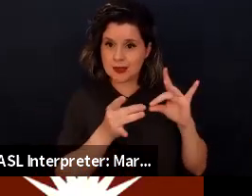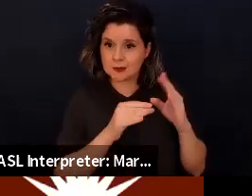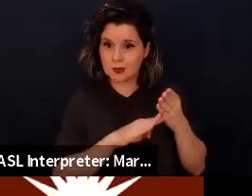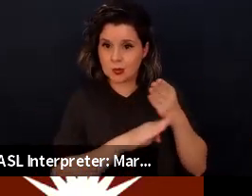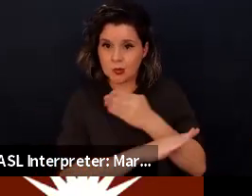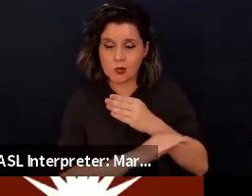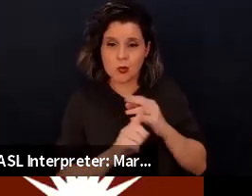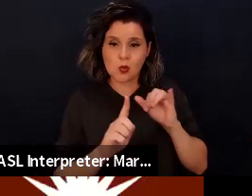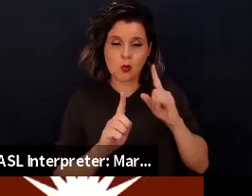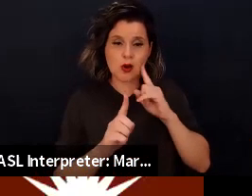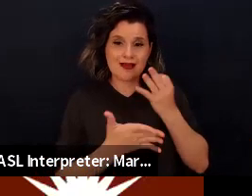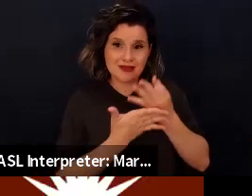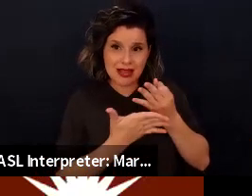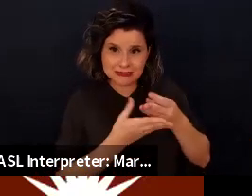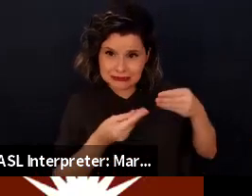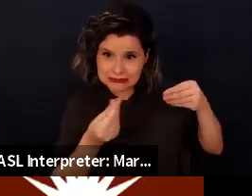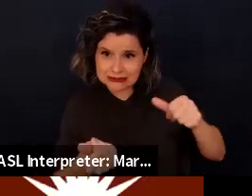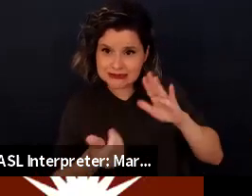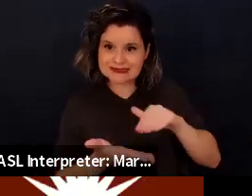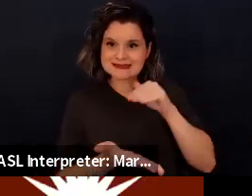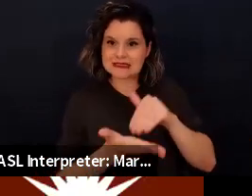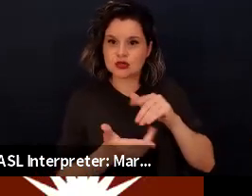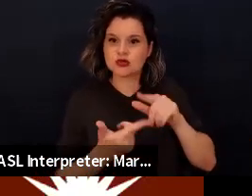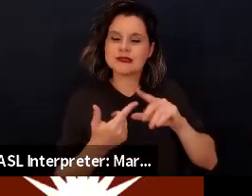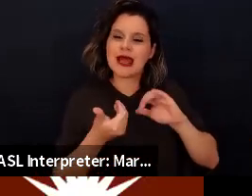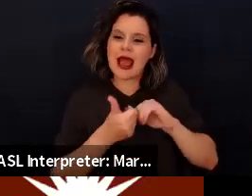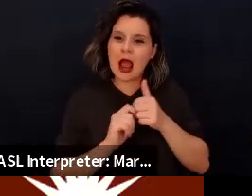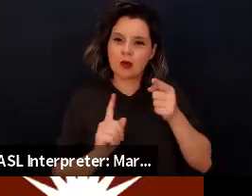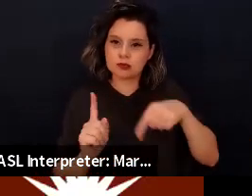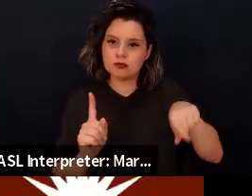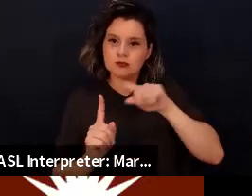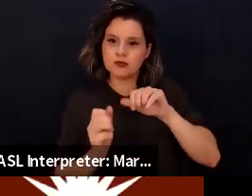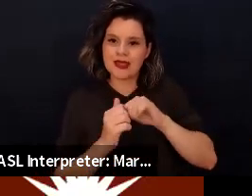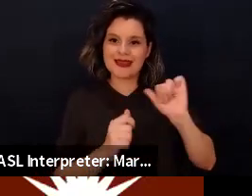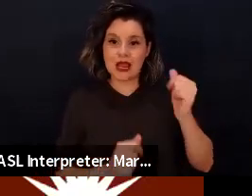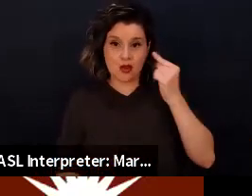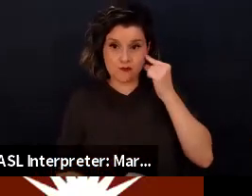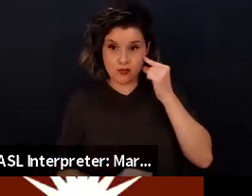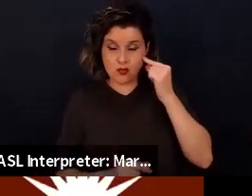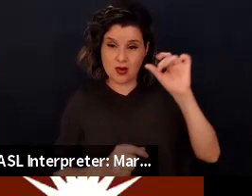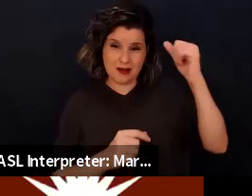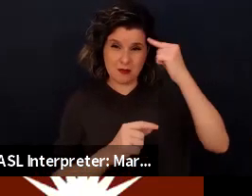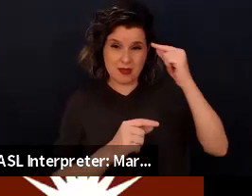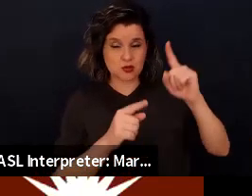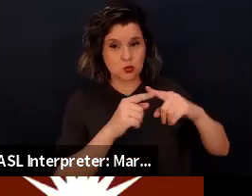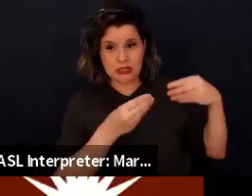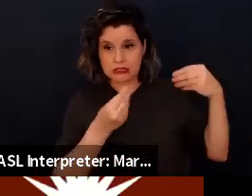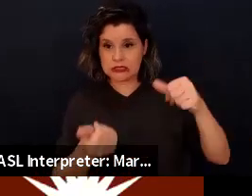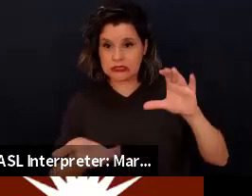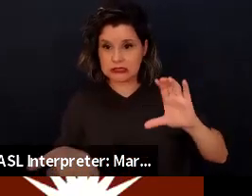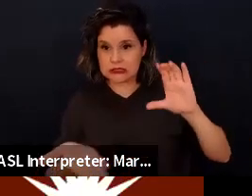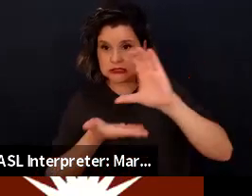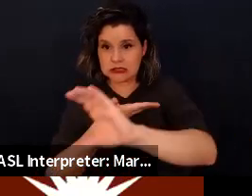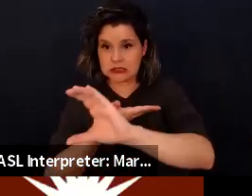al financiamiento de estos centros y cómo el gobierno está financiando este tipo